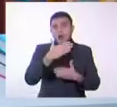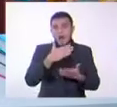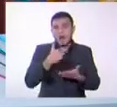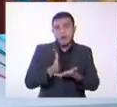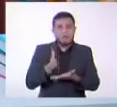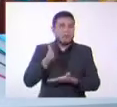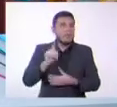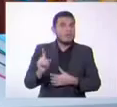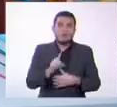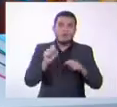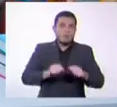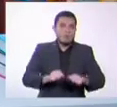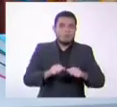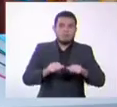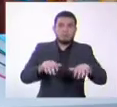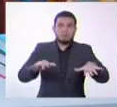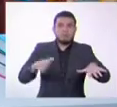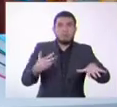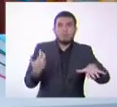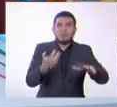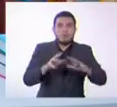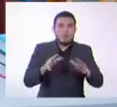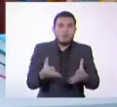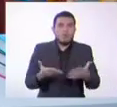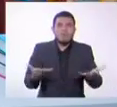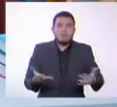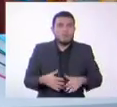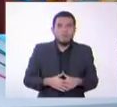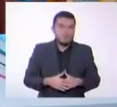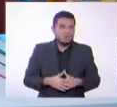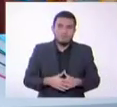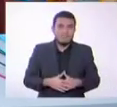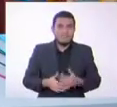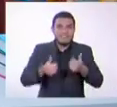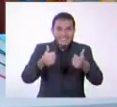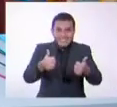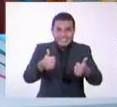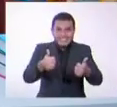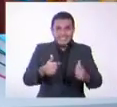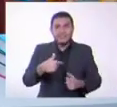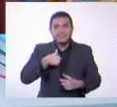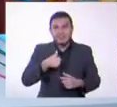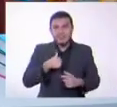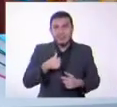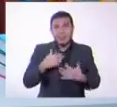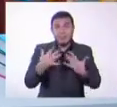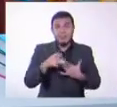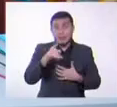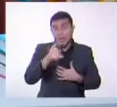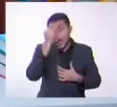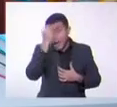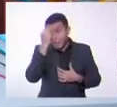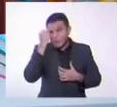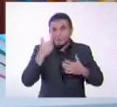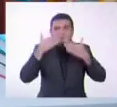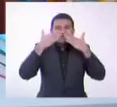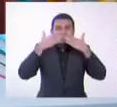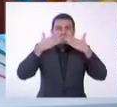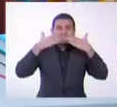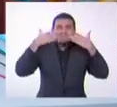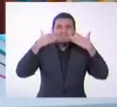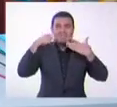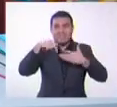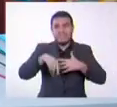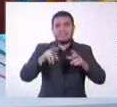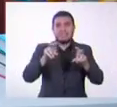pueden expandirse por todo el planeta. Muy bien, espero que hayas aprendido y disfrutado mucho sobre